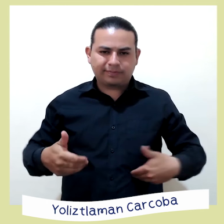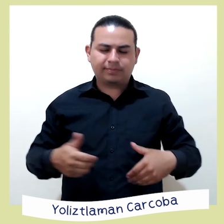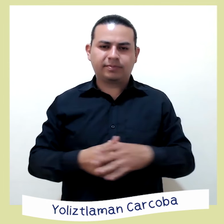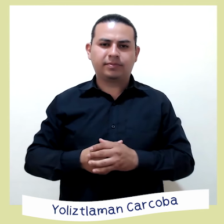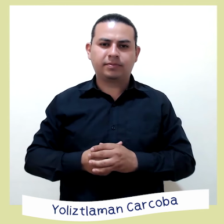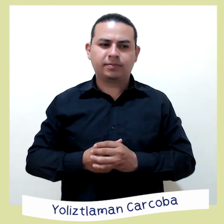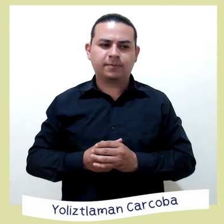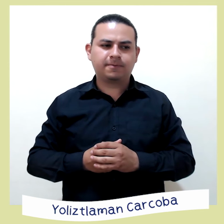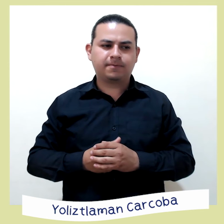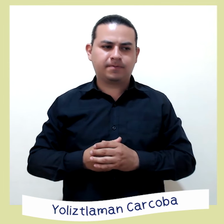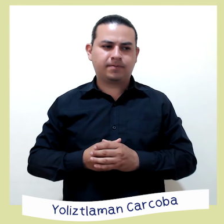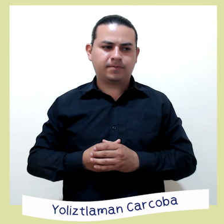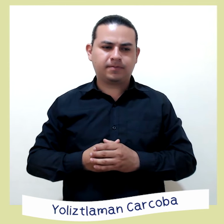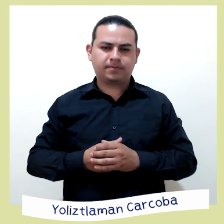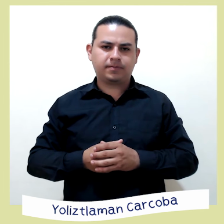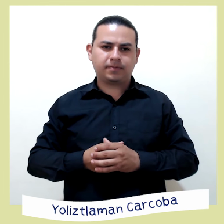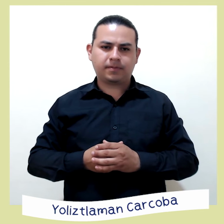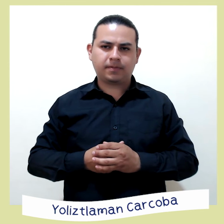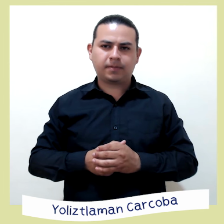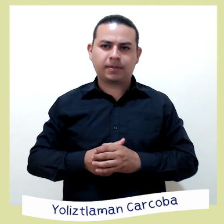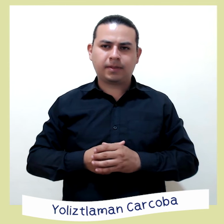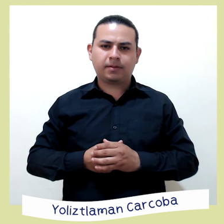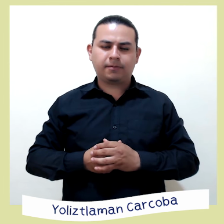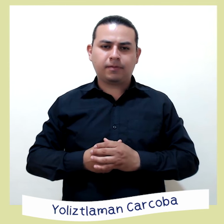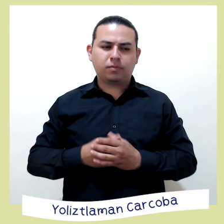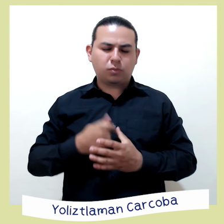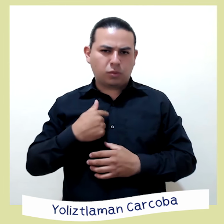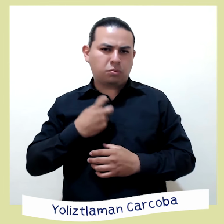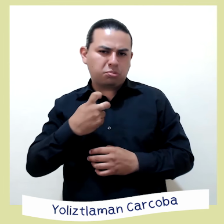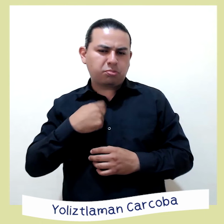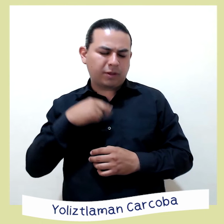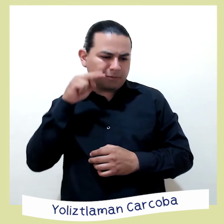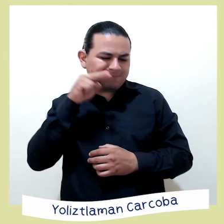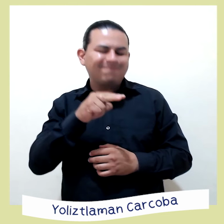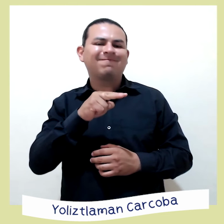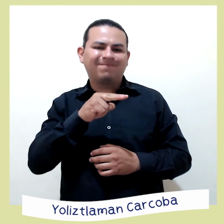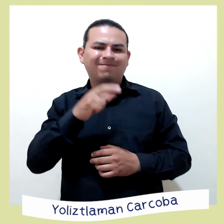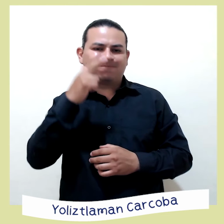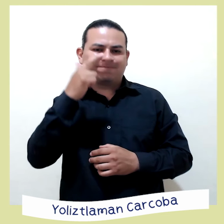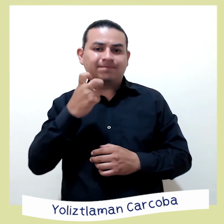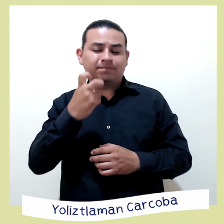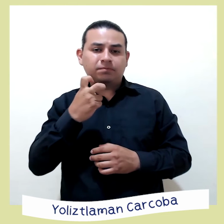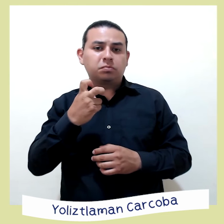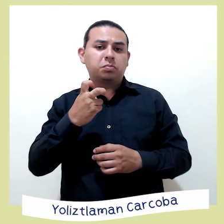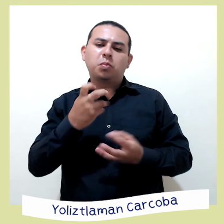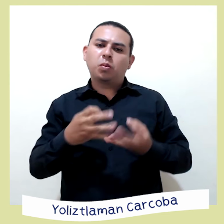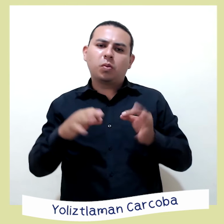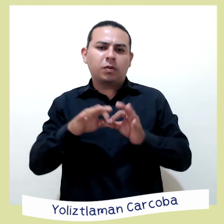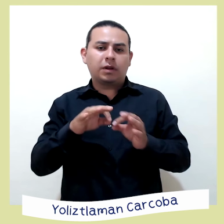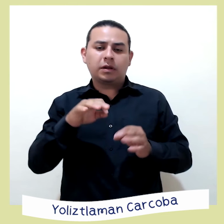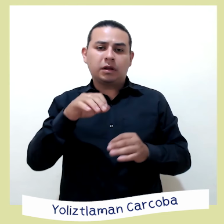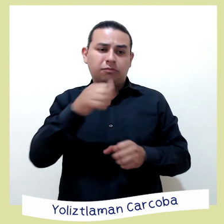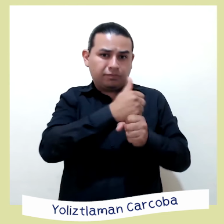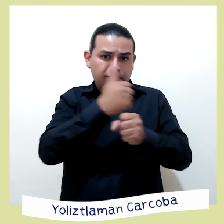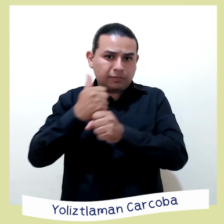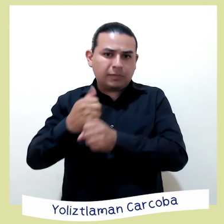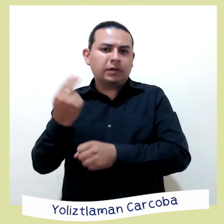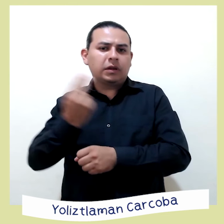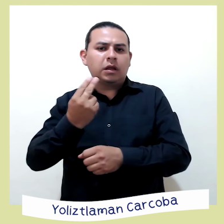enfermedades, y otras por la misma degeneración de la especie, ¿no? Esto